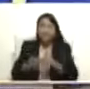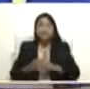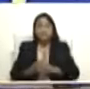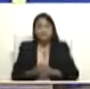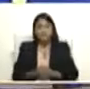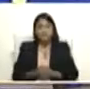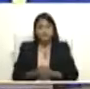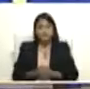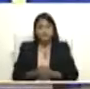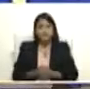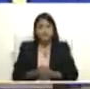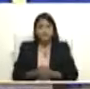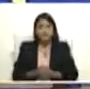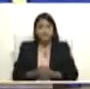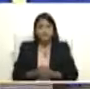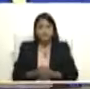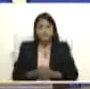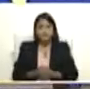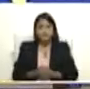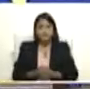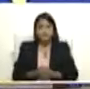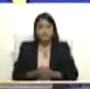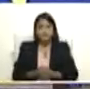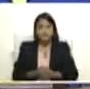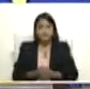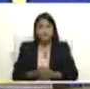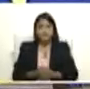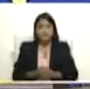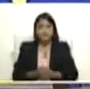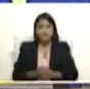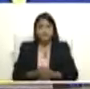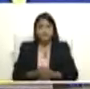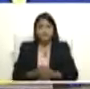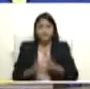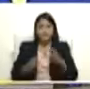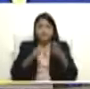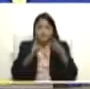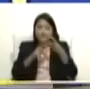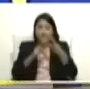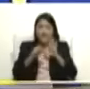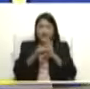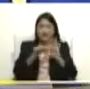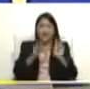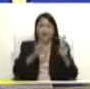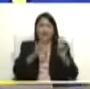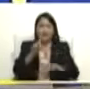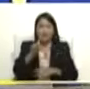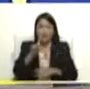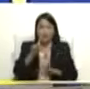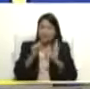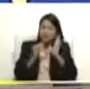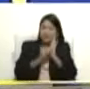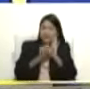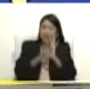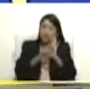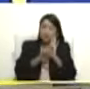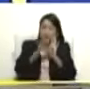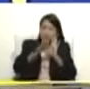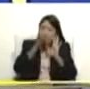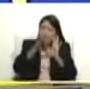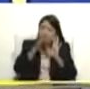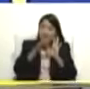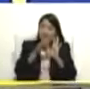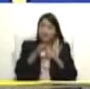vinculante. Y luego viene el artículo 71, que es la base constitucional